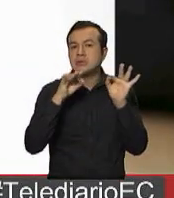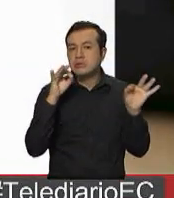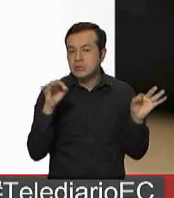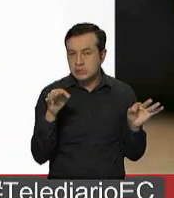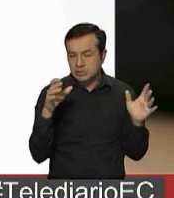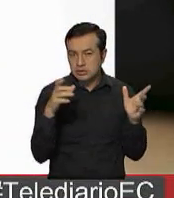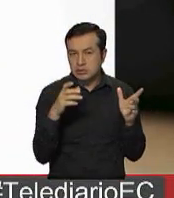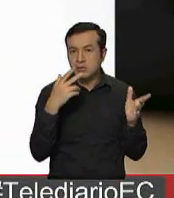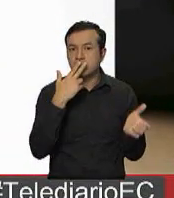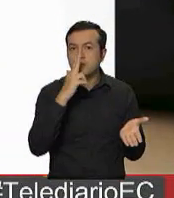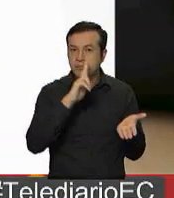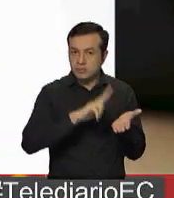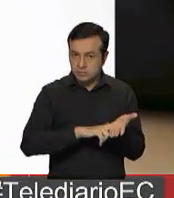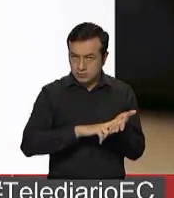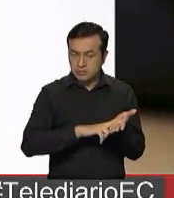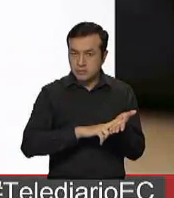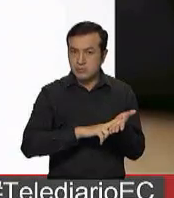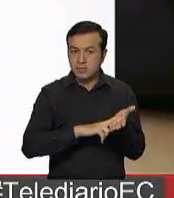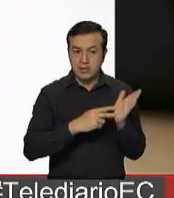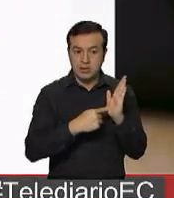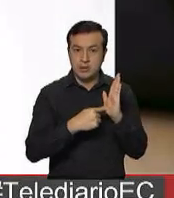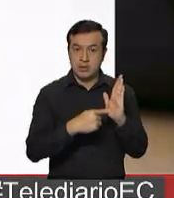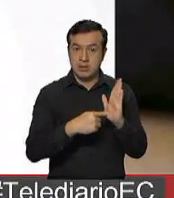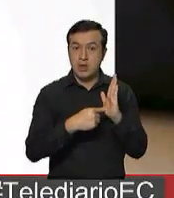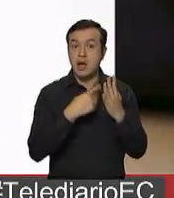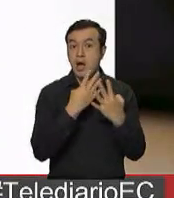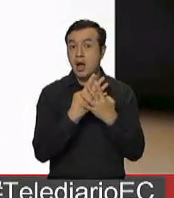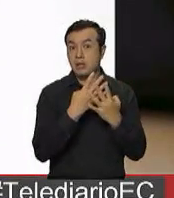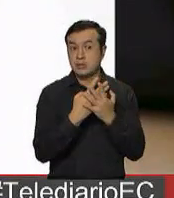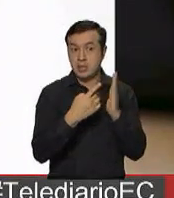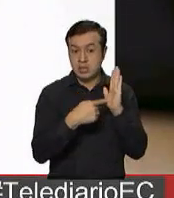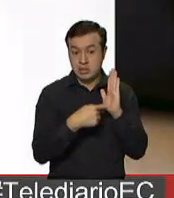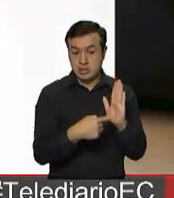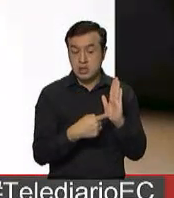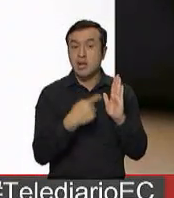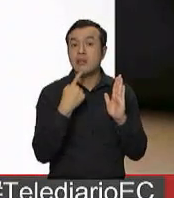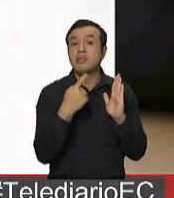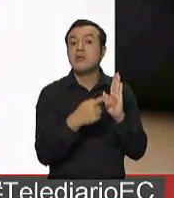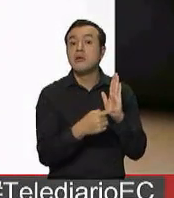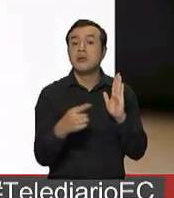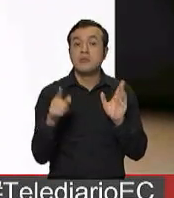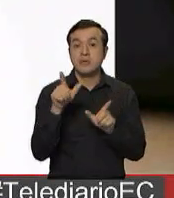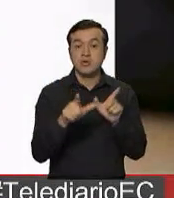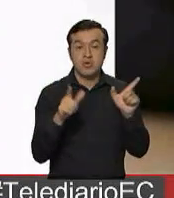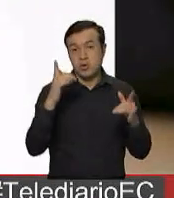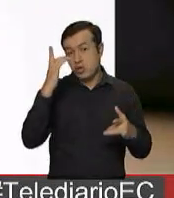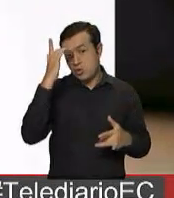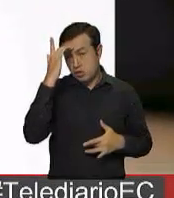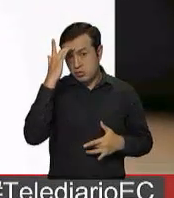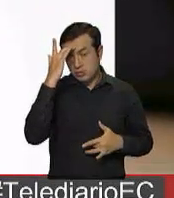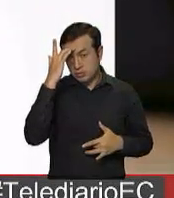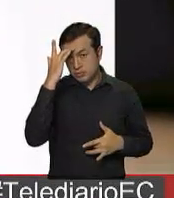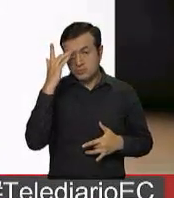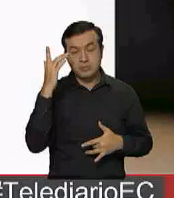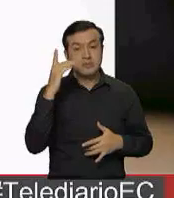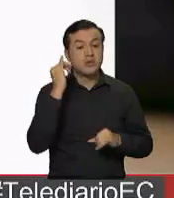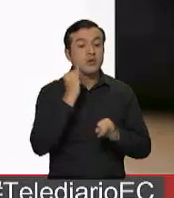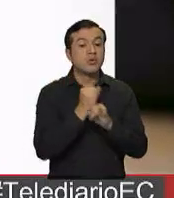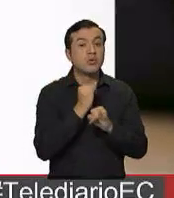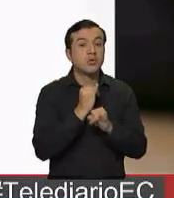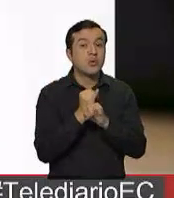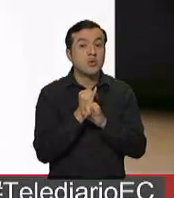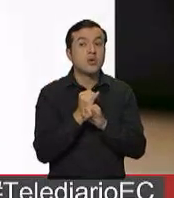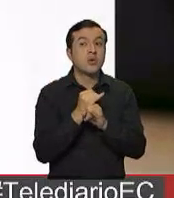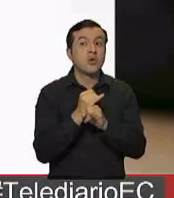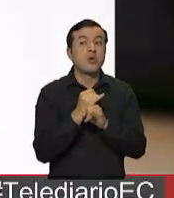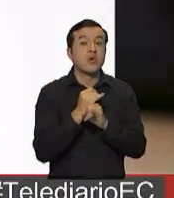través de un comunicado, el Servicio de Atención de Personas Privadas de la Libertad informó de los positivos con la enfermedad. Según la institución, la